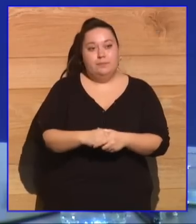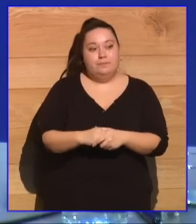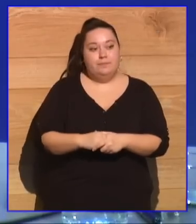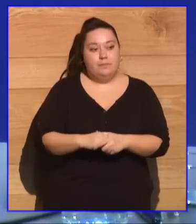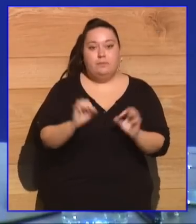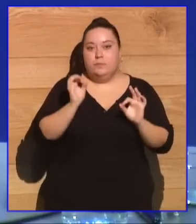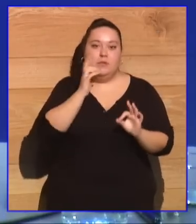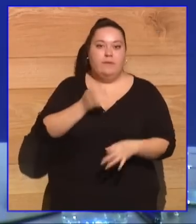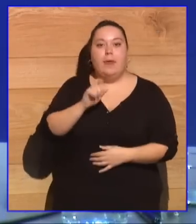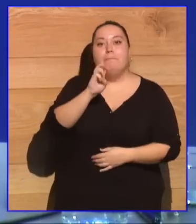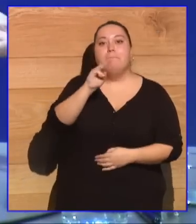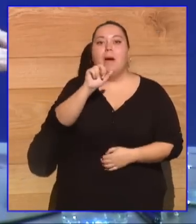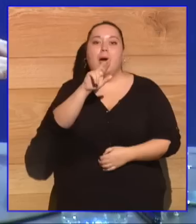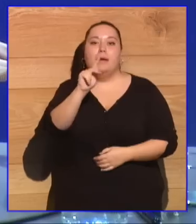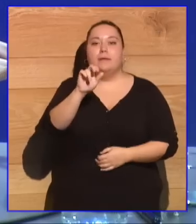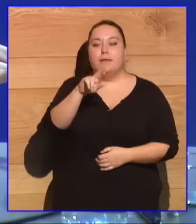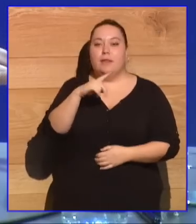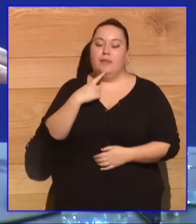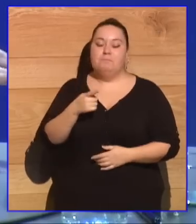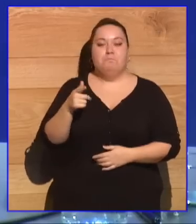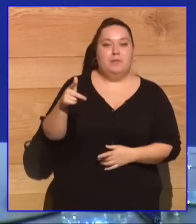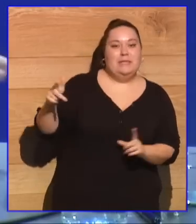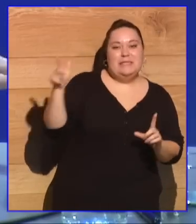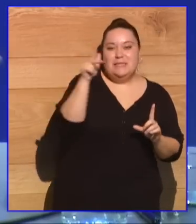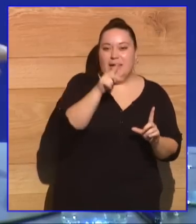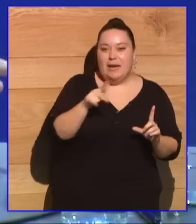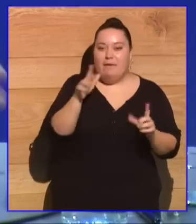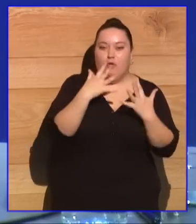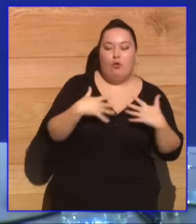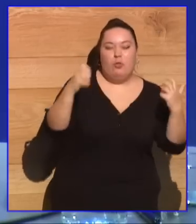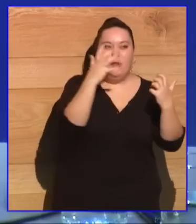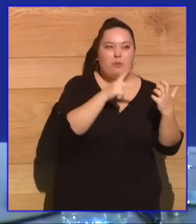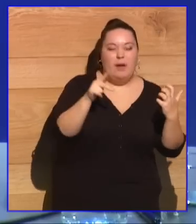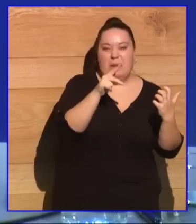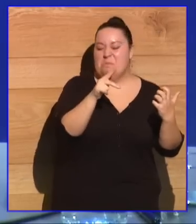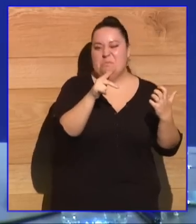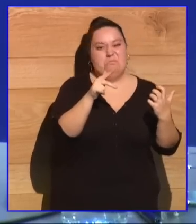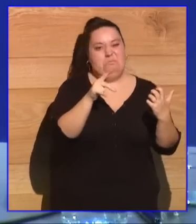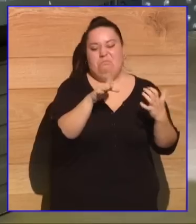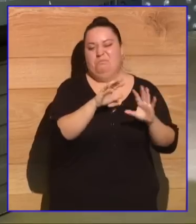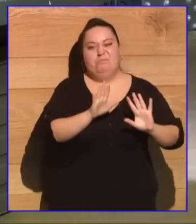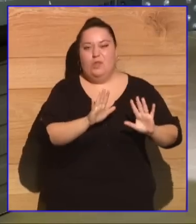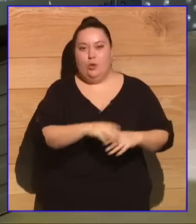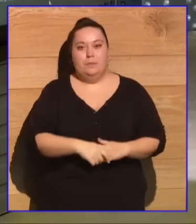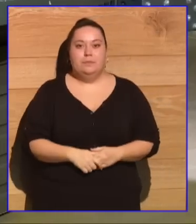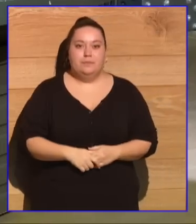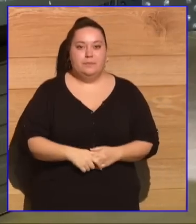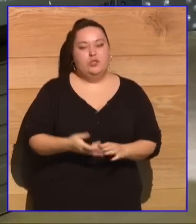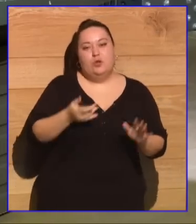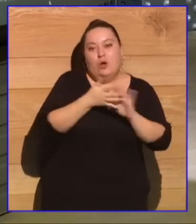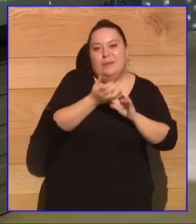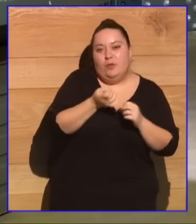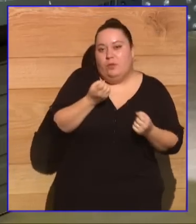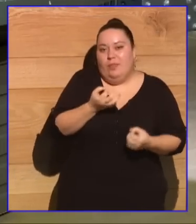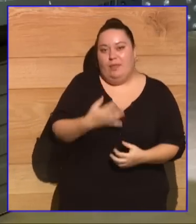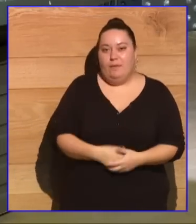verdad que Parker es el que decide. Esto de filmar un concierto, no. O sea, Bueno, aquí hay que darle una narrativa. a esto.